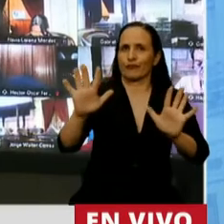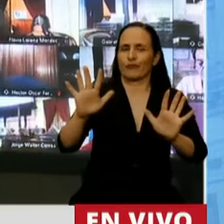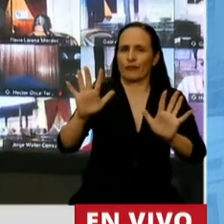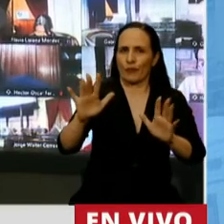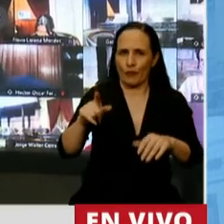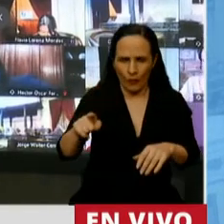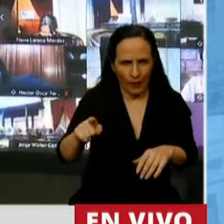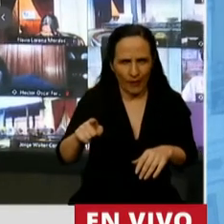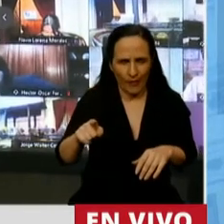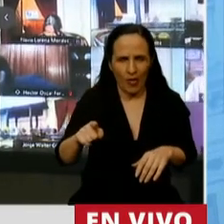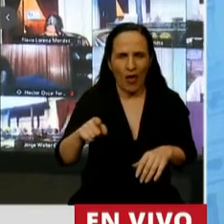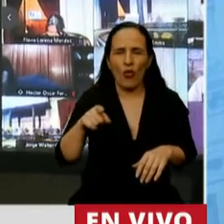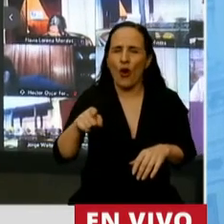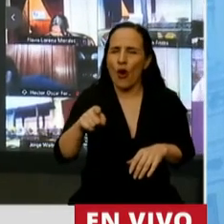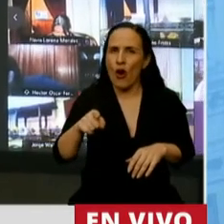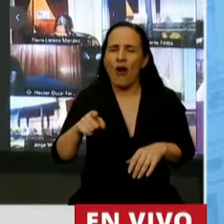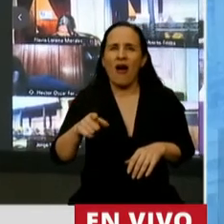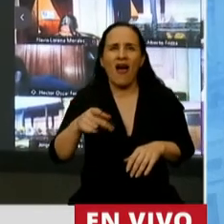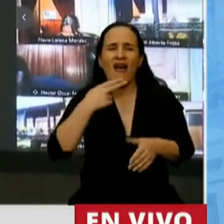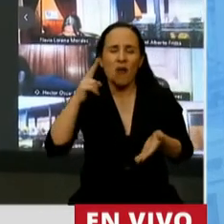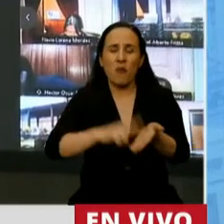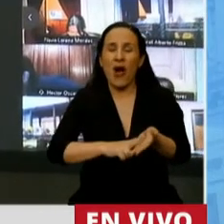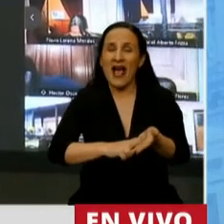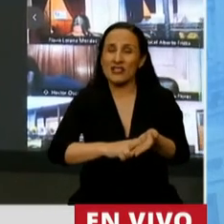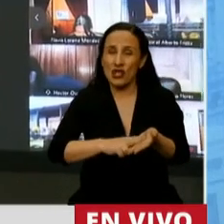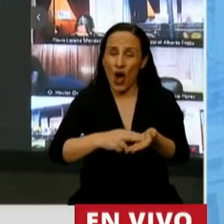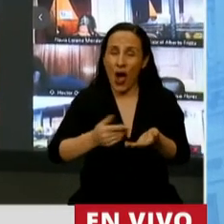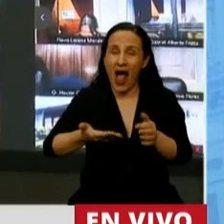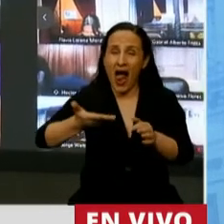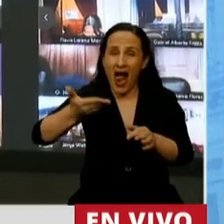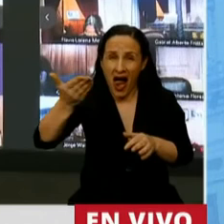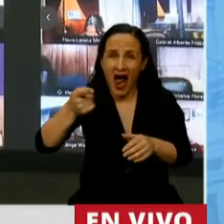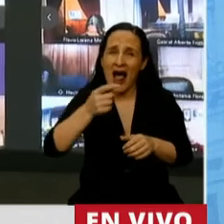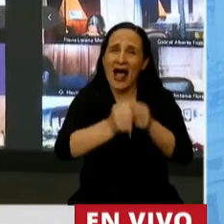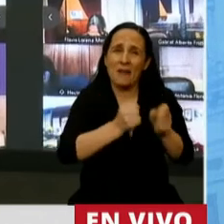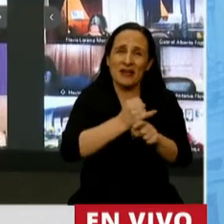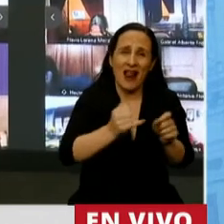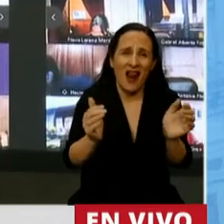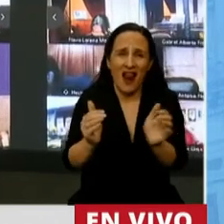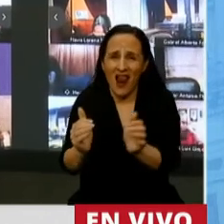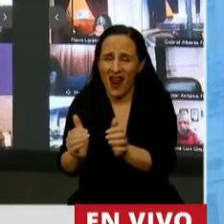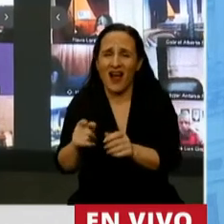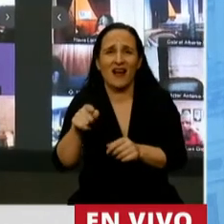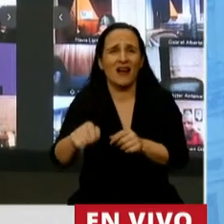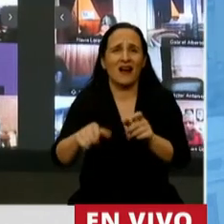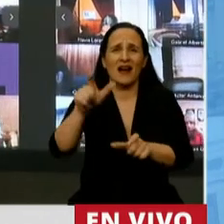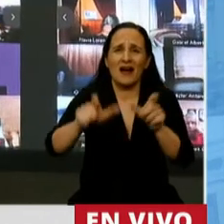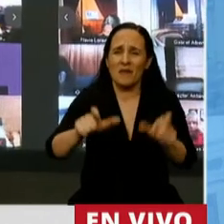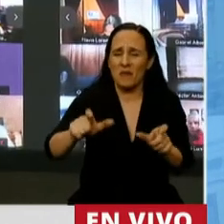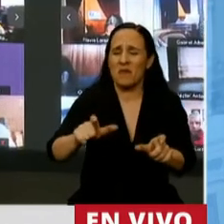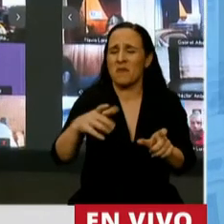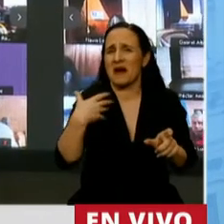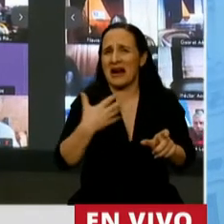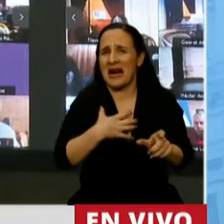podemos permitir que se aumente la presión tributaria sobre la clase media, sobre la pequeña y mediana empresa, sobre los sectores medios, sobre los